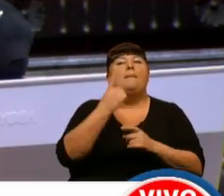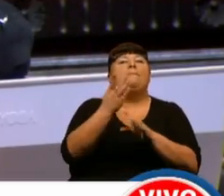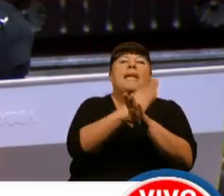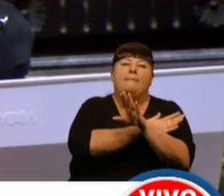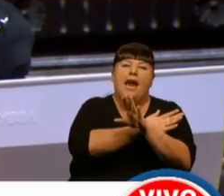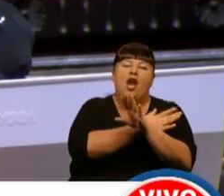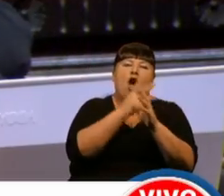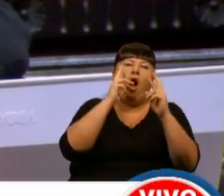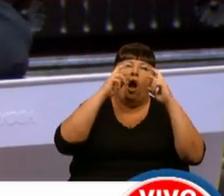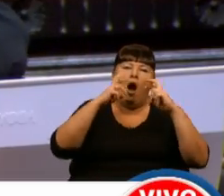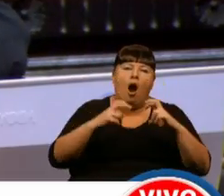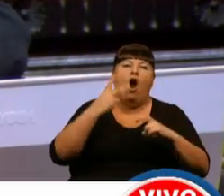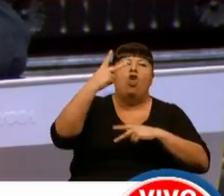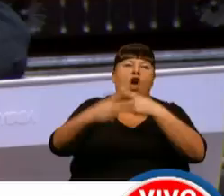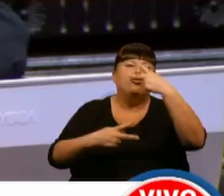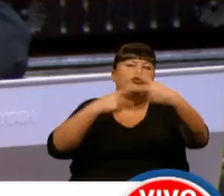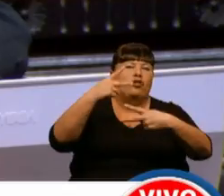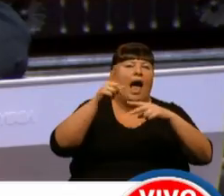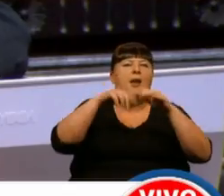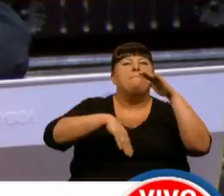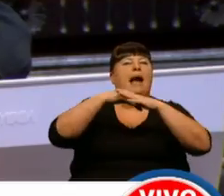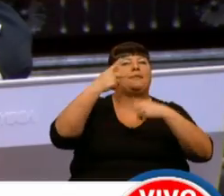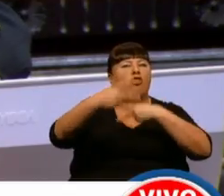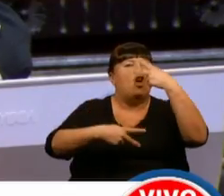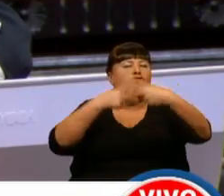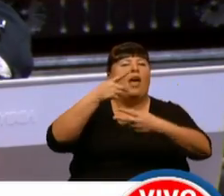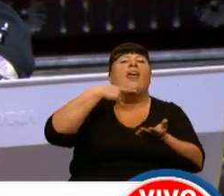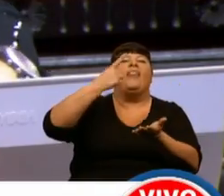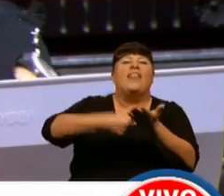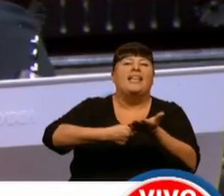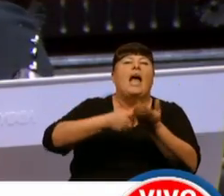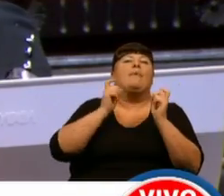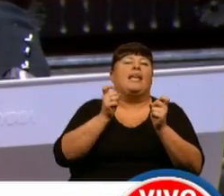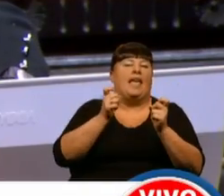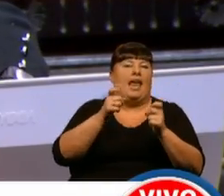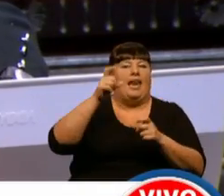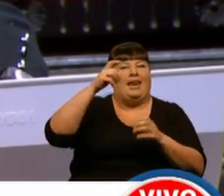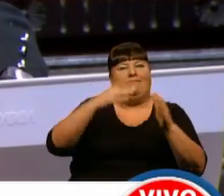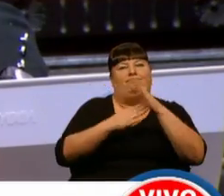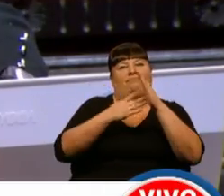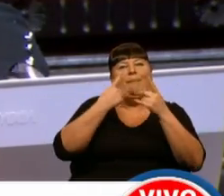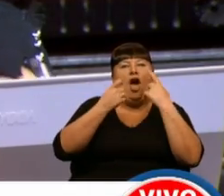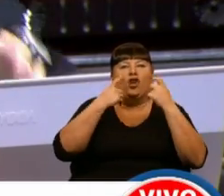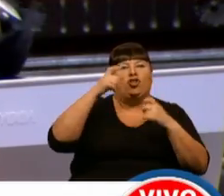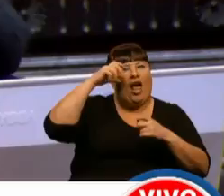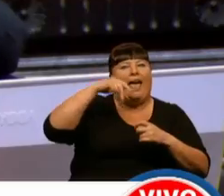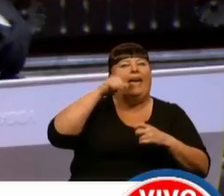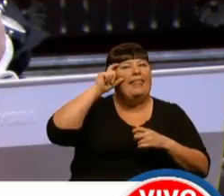revisión integral cada dos años como plazo máximo con un dictamen emitido por el ente regulador